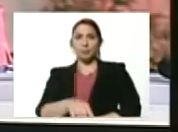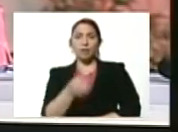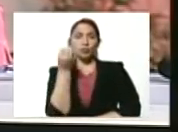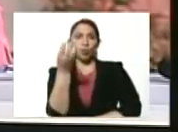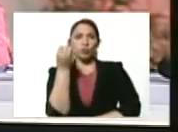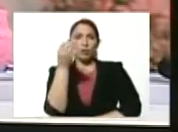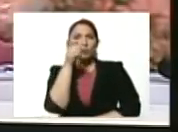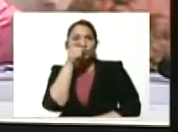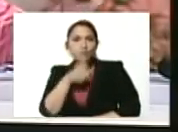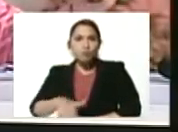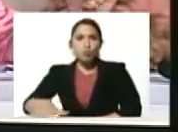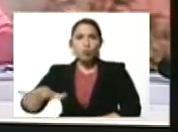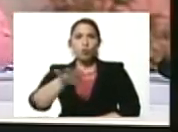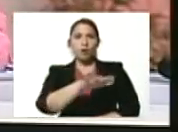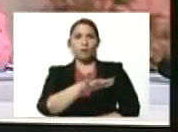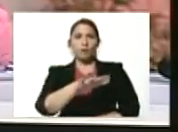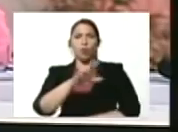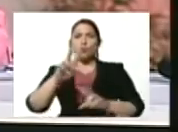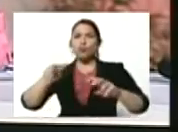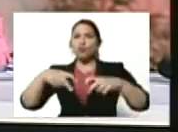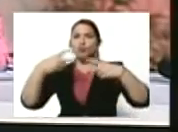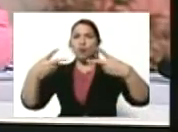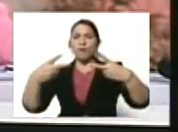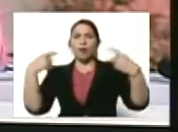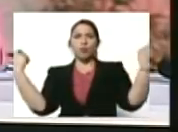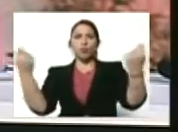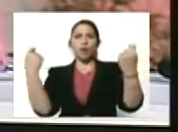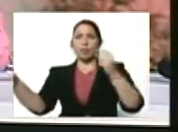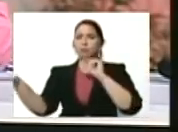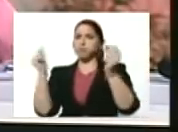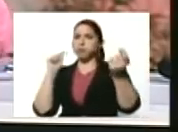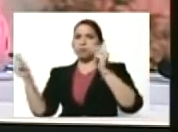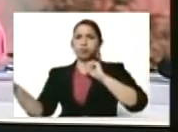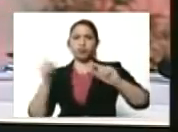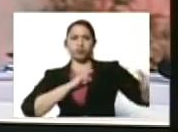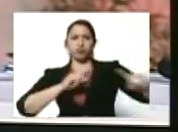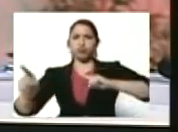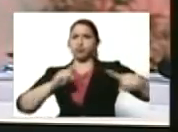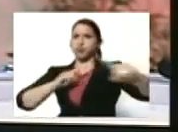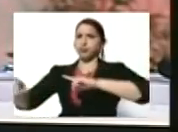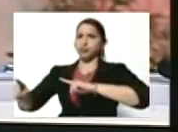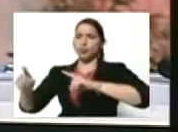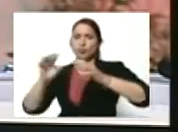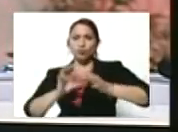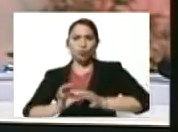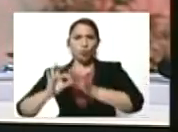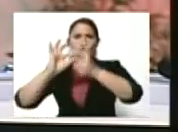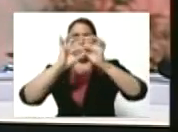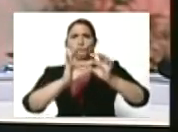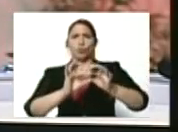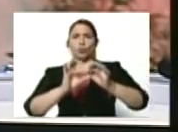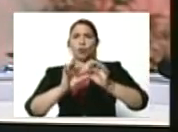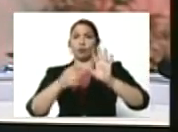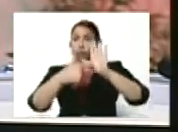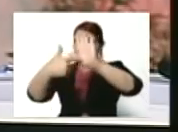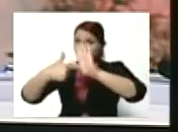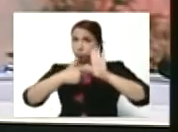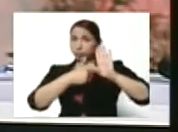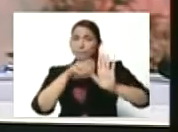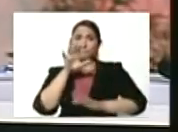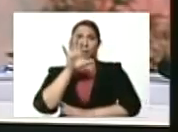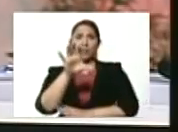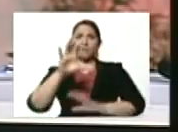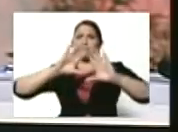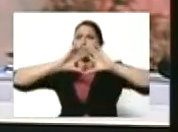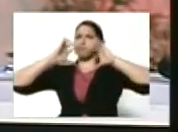los Pueblos a una gran jornada de debate, de acción, de unificación y demostrarle al país y